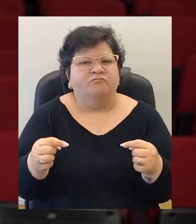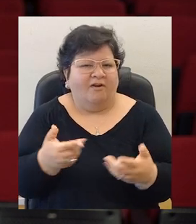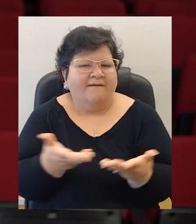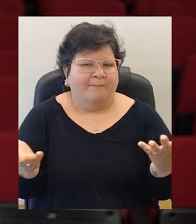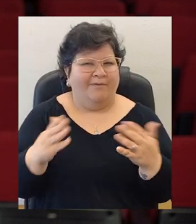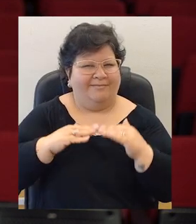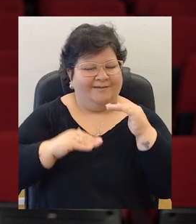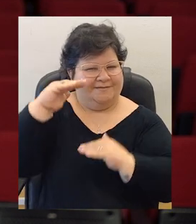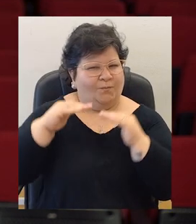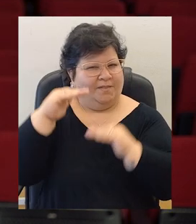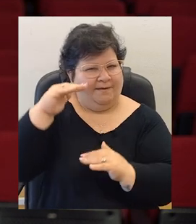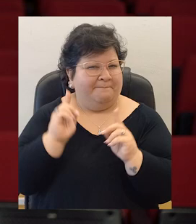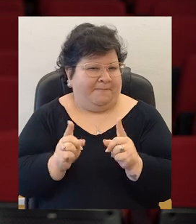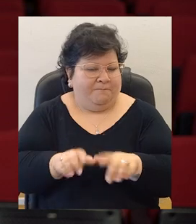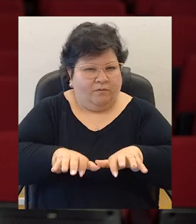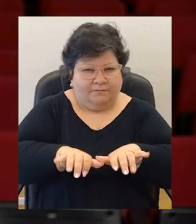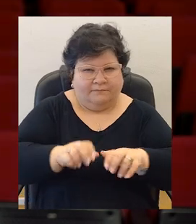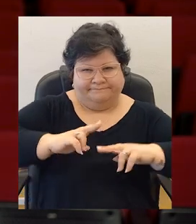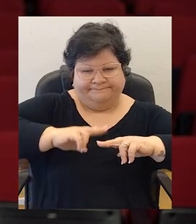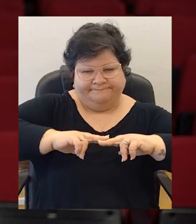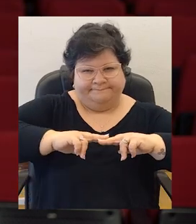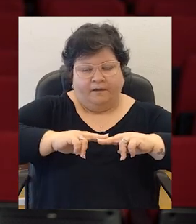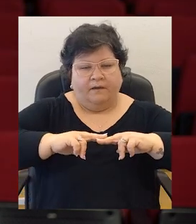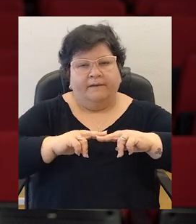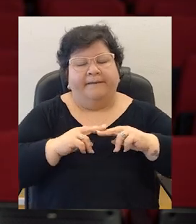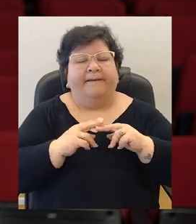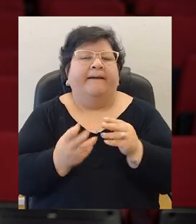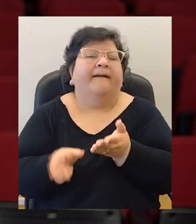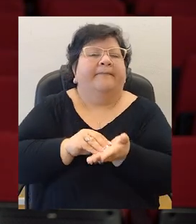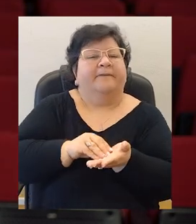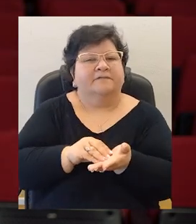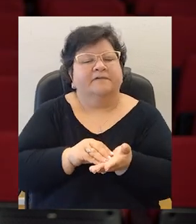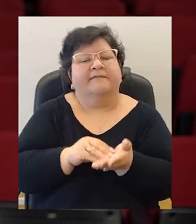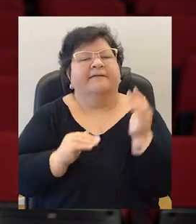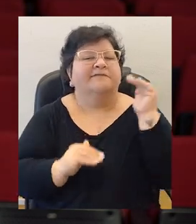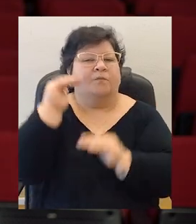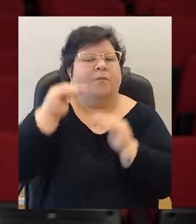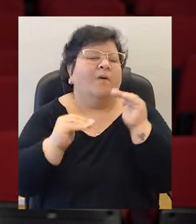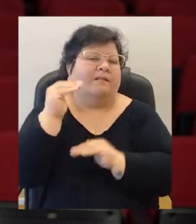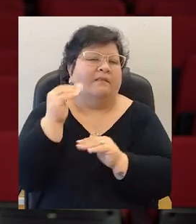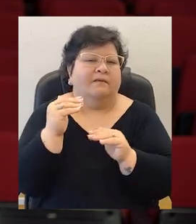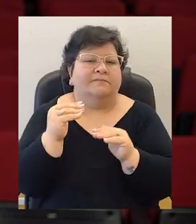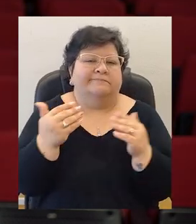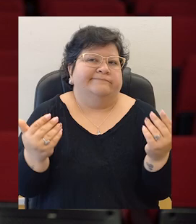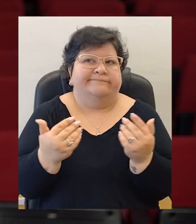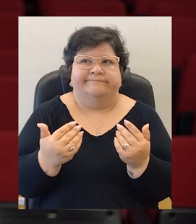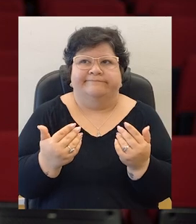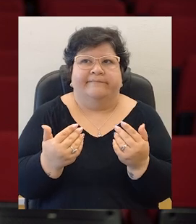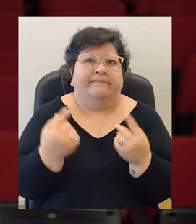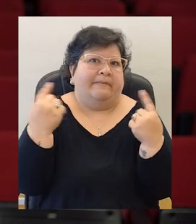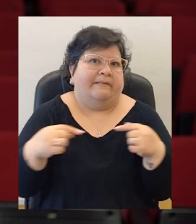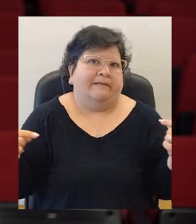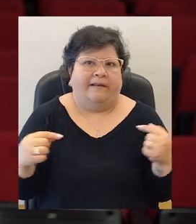desigualdades dentro mismo del entorno digital sumadas a las desigualdades que no acordarse materiales concretas de existencia hay